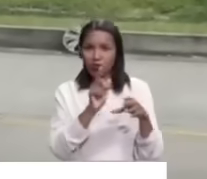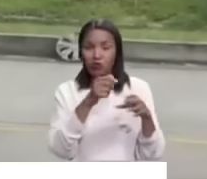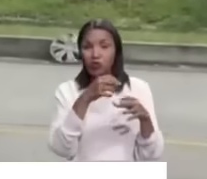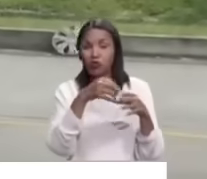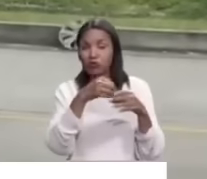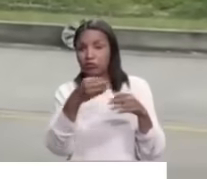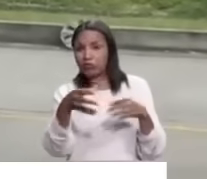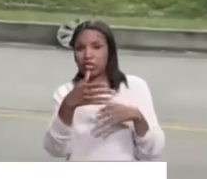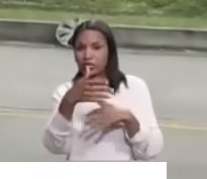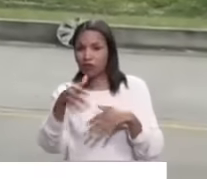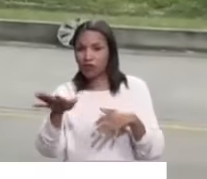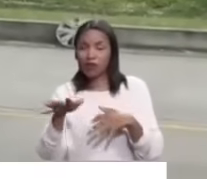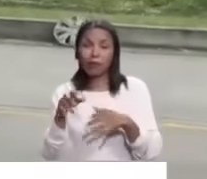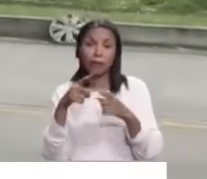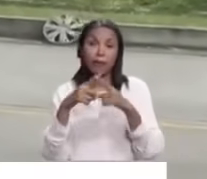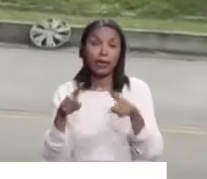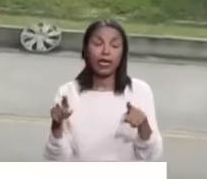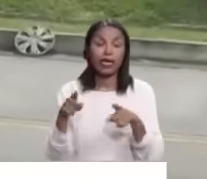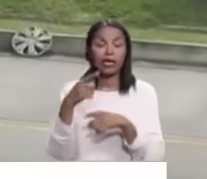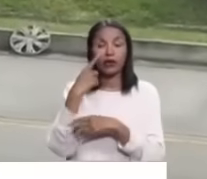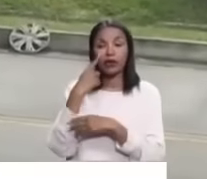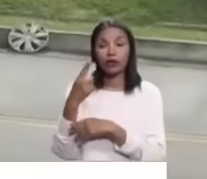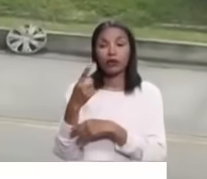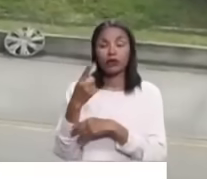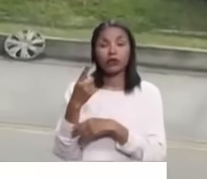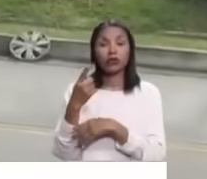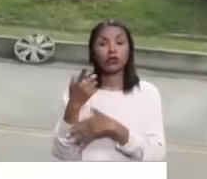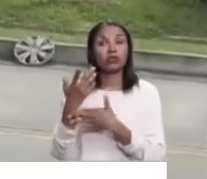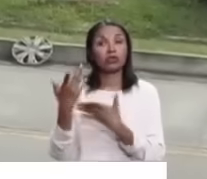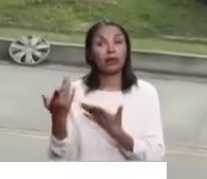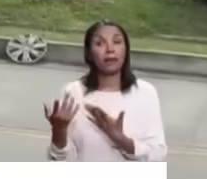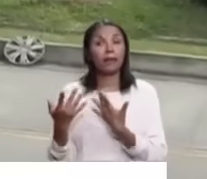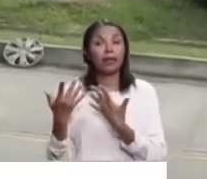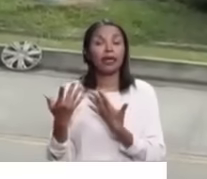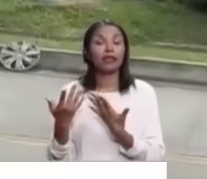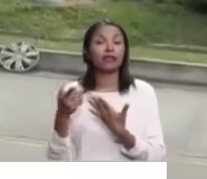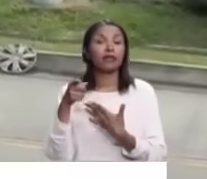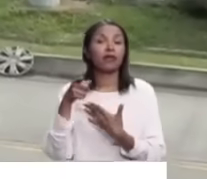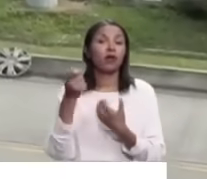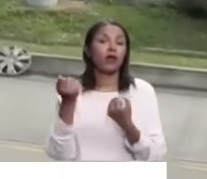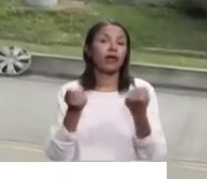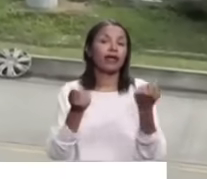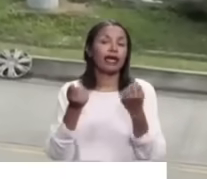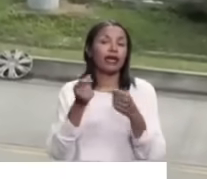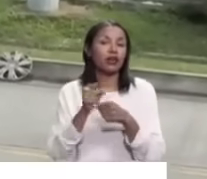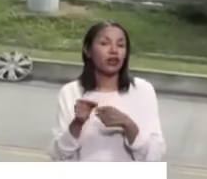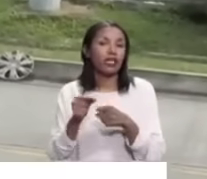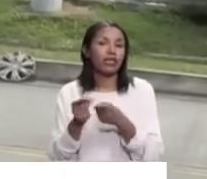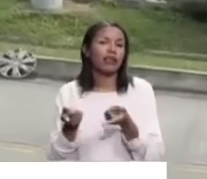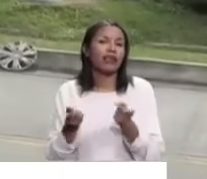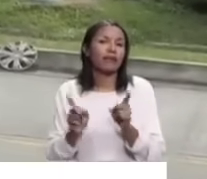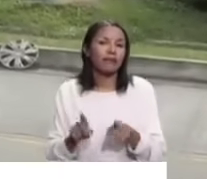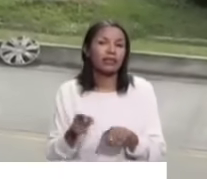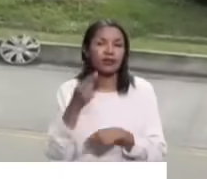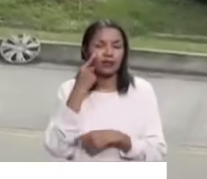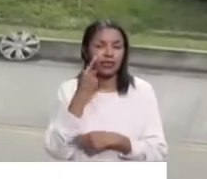daños colaterales y que pueda también causar o tener efectos con alguna de las personas que están en